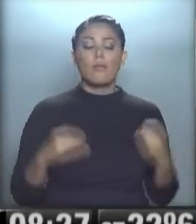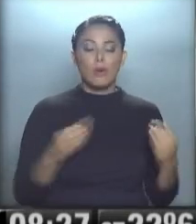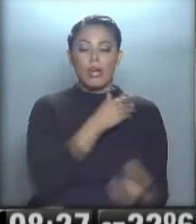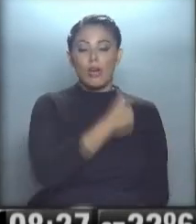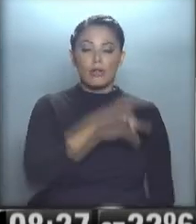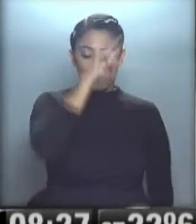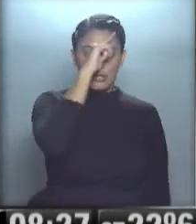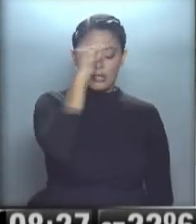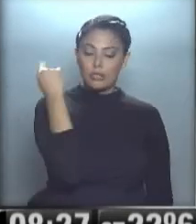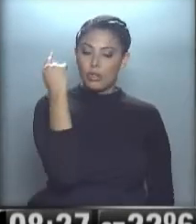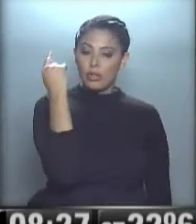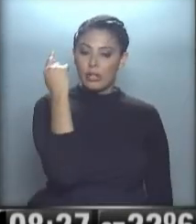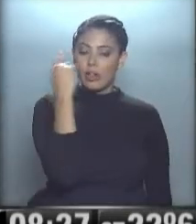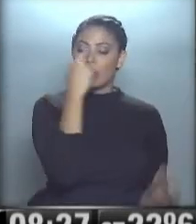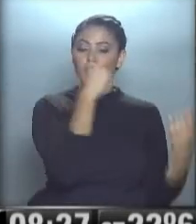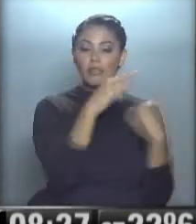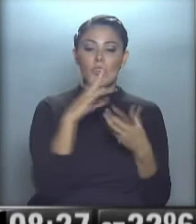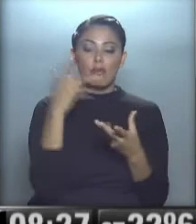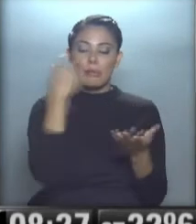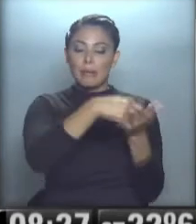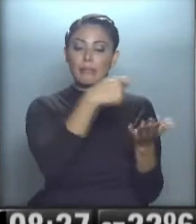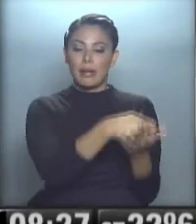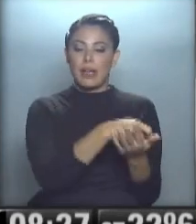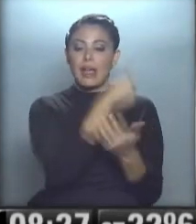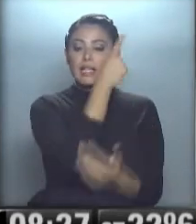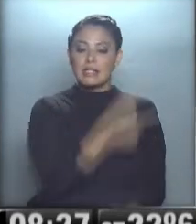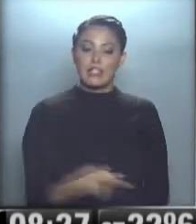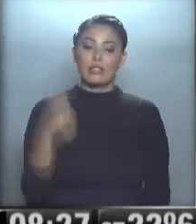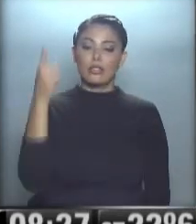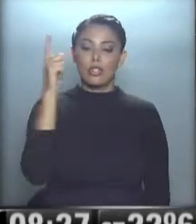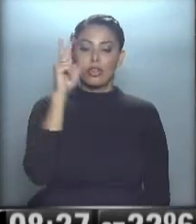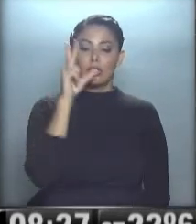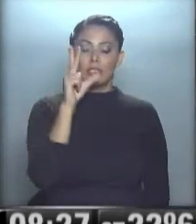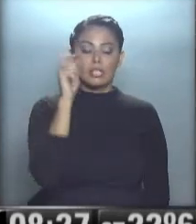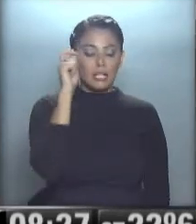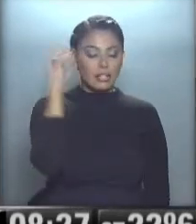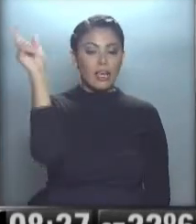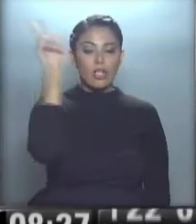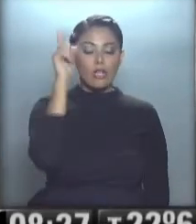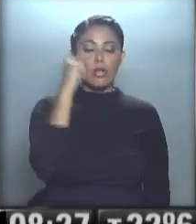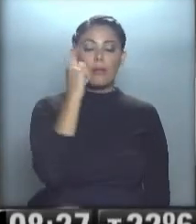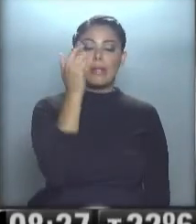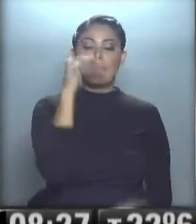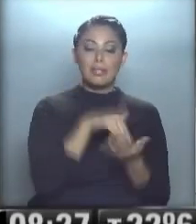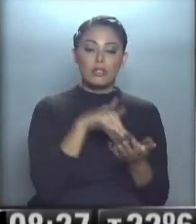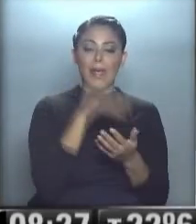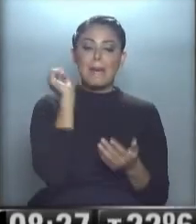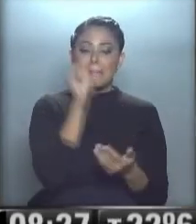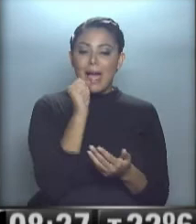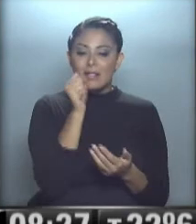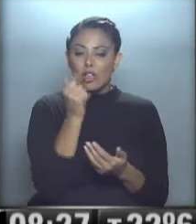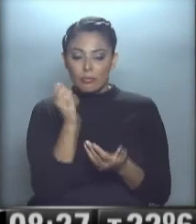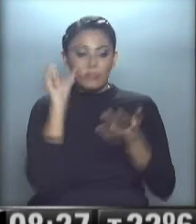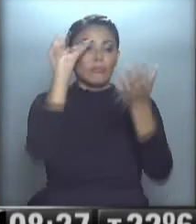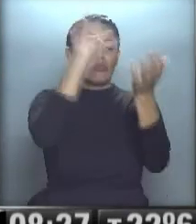va a destinar con múltiples fuentes de financiamiento el equivalente a 138 mil millones de pesos para ejecución